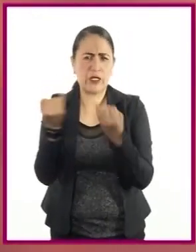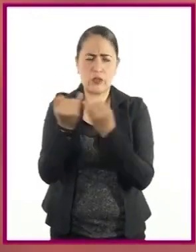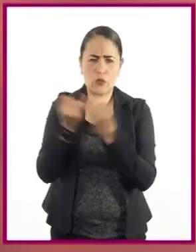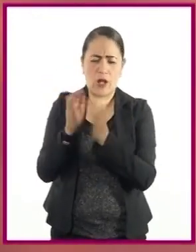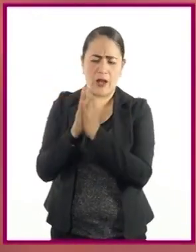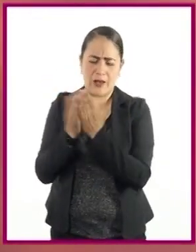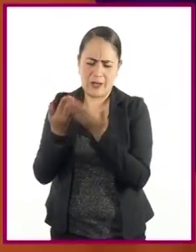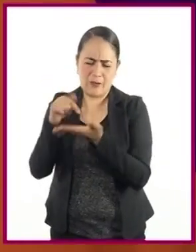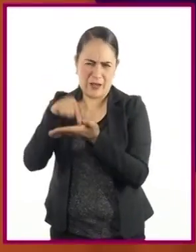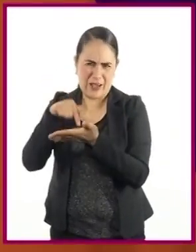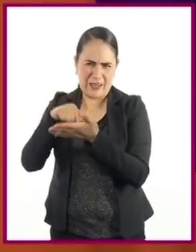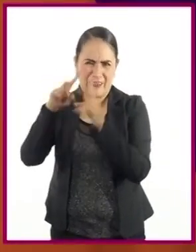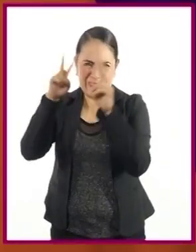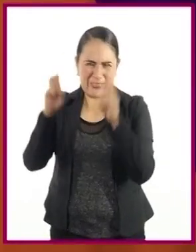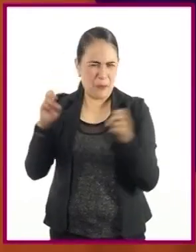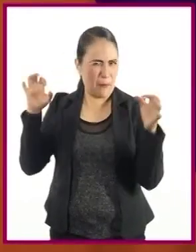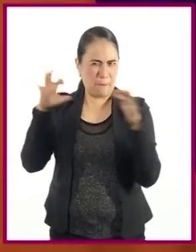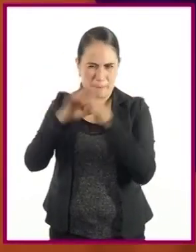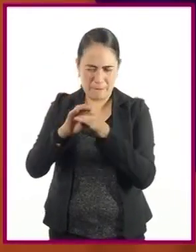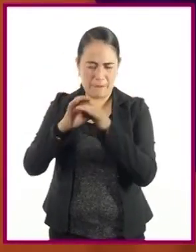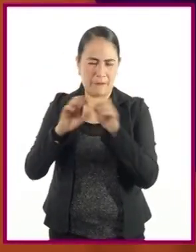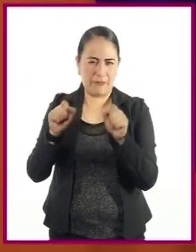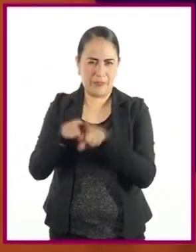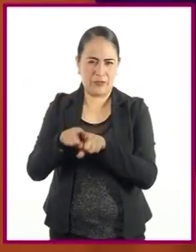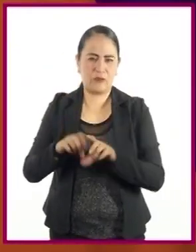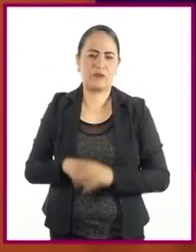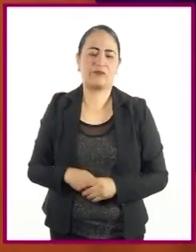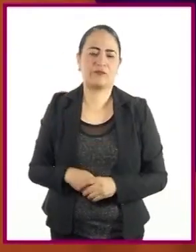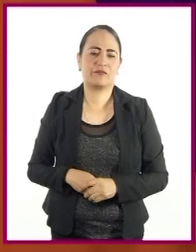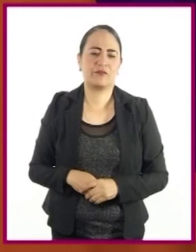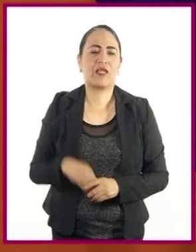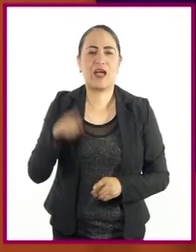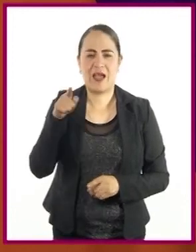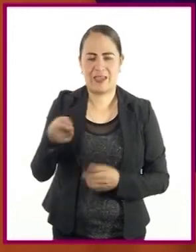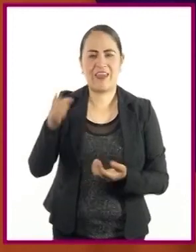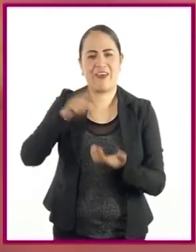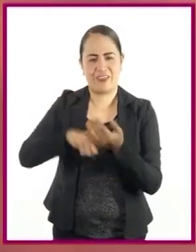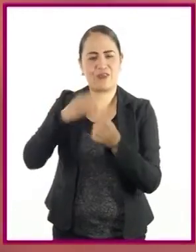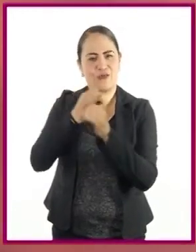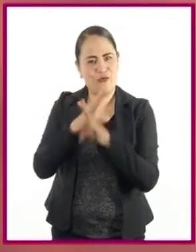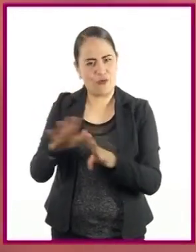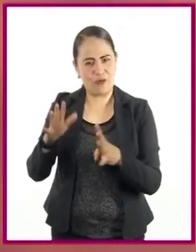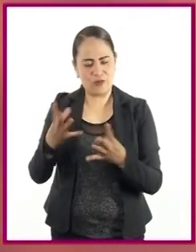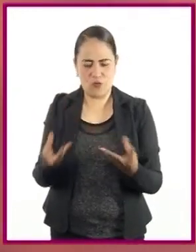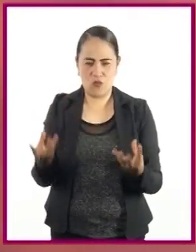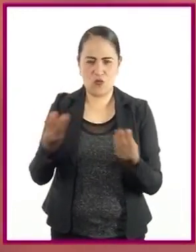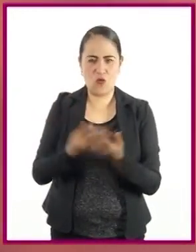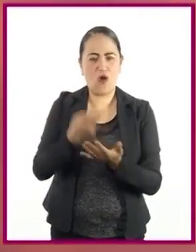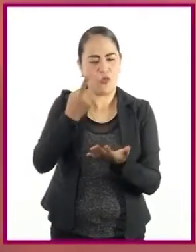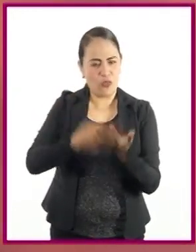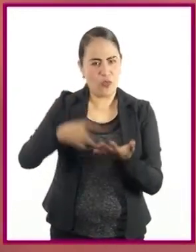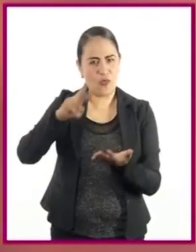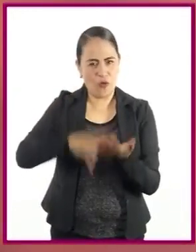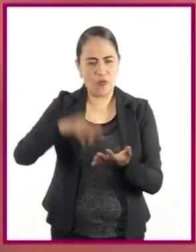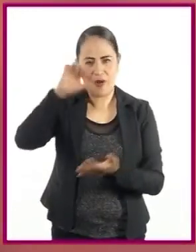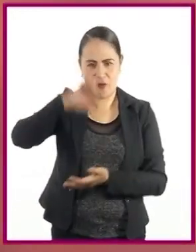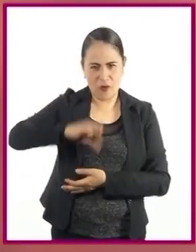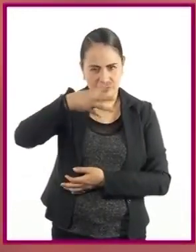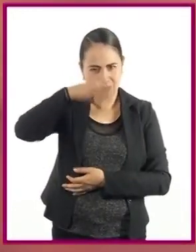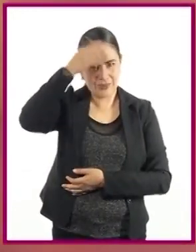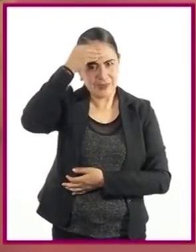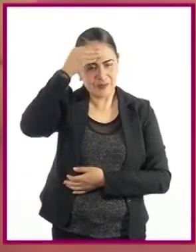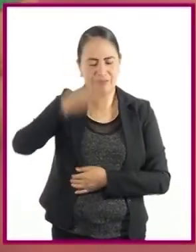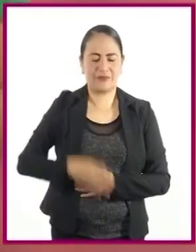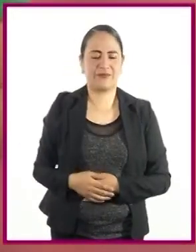lo referente a la adaptación del guión teatral. Ahí encontrarán información valiosa que complementará lo que vimos en esta sesión.